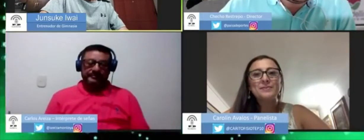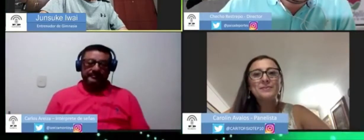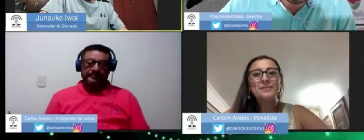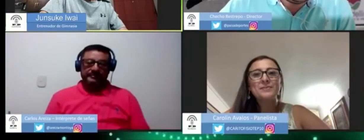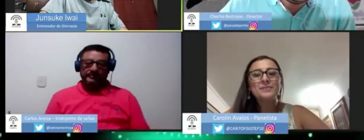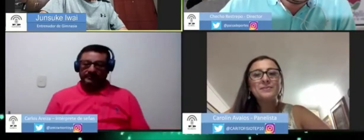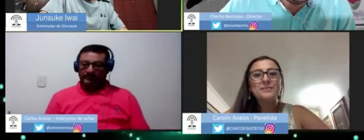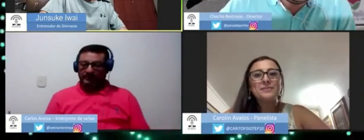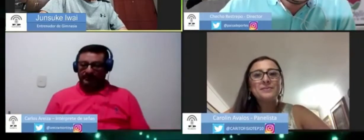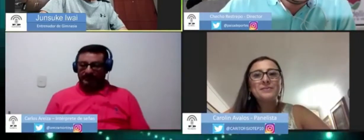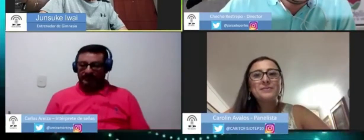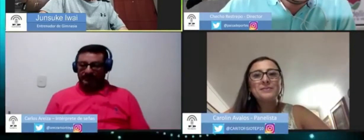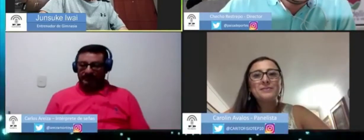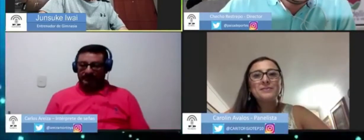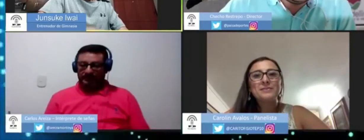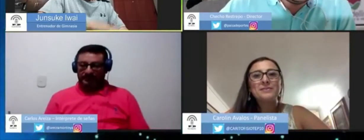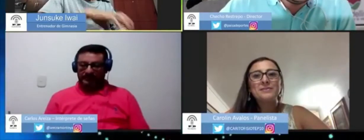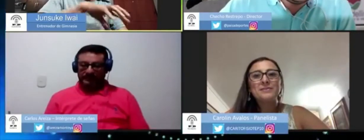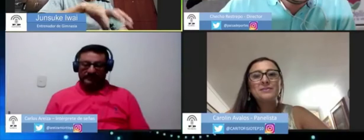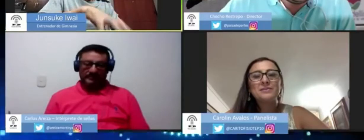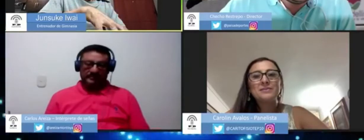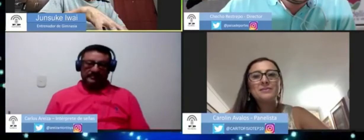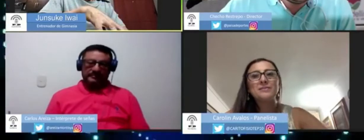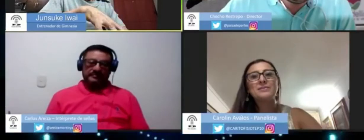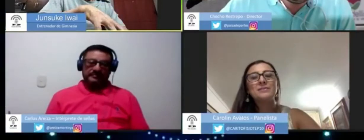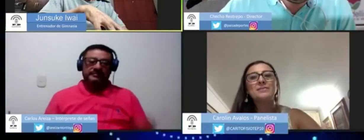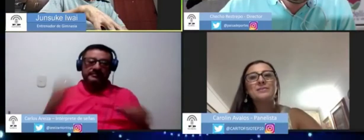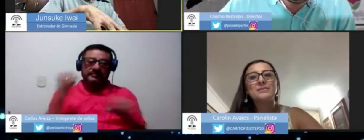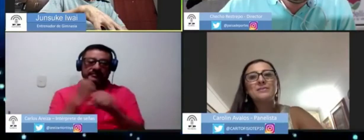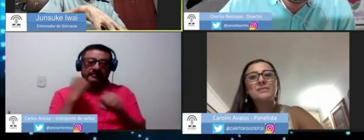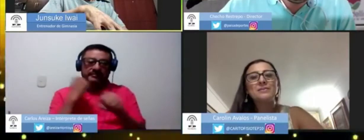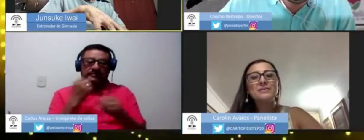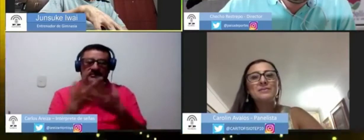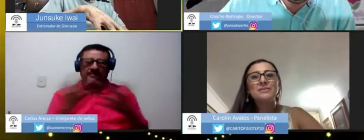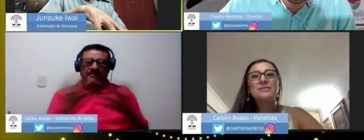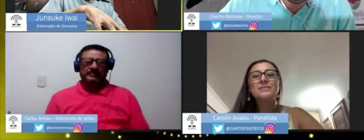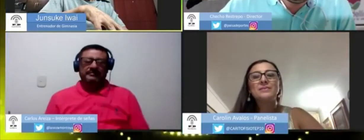Entonces normalmente se ubica